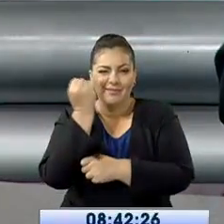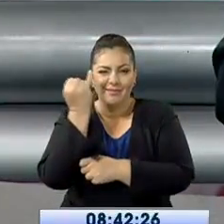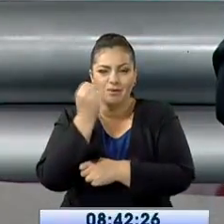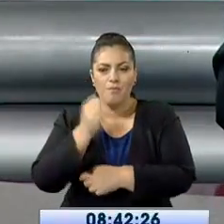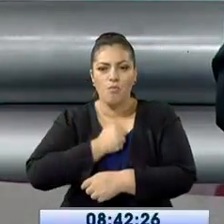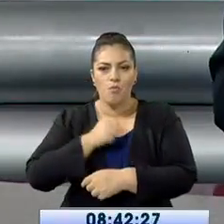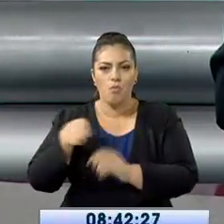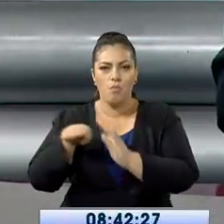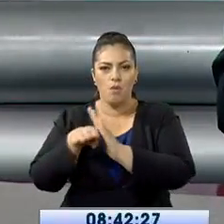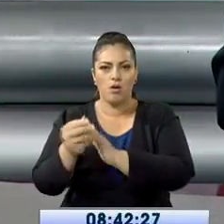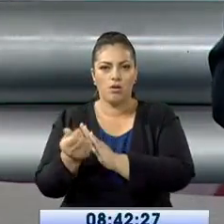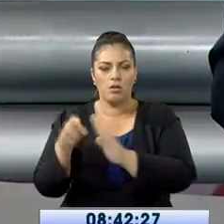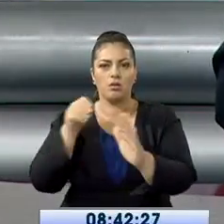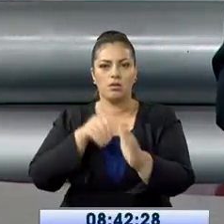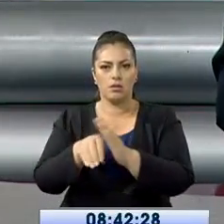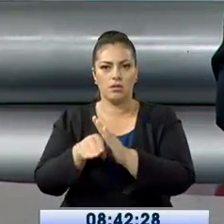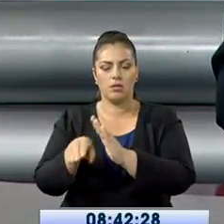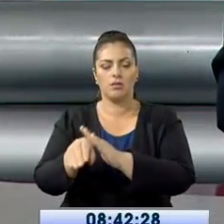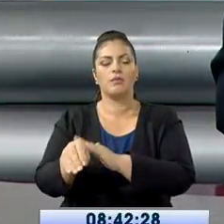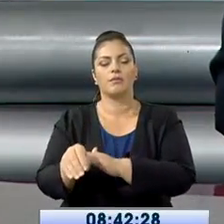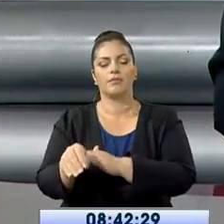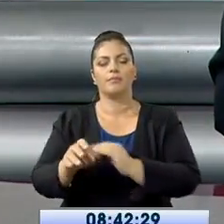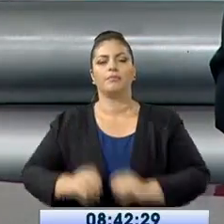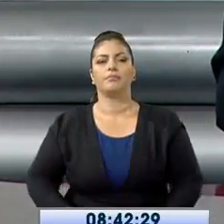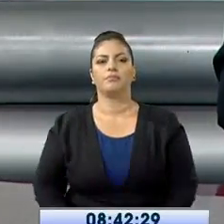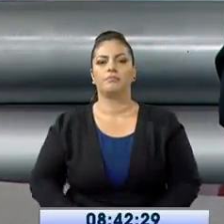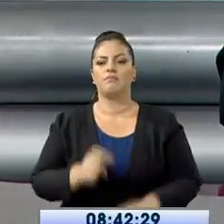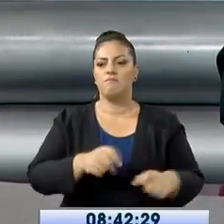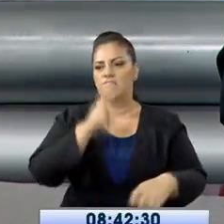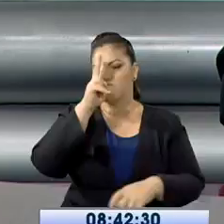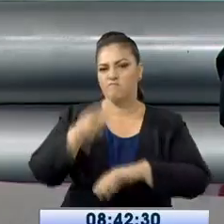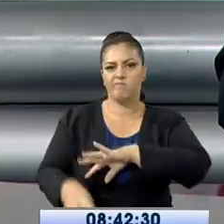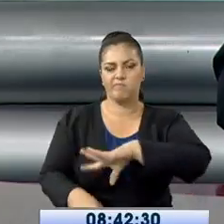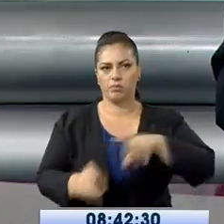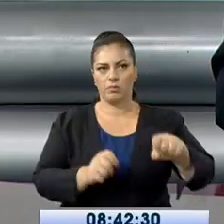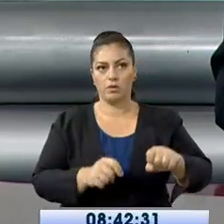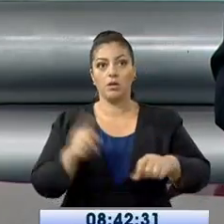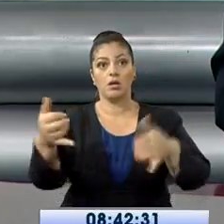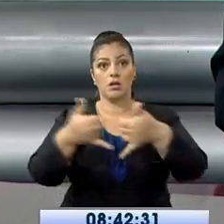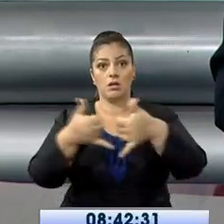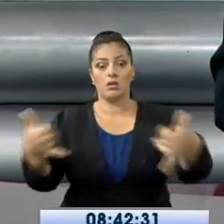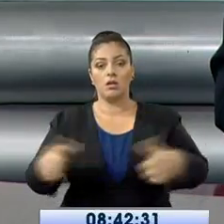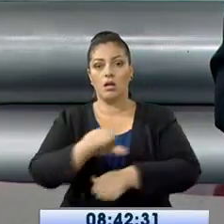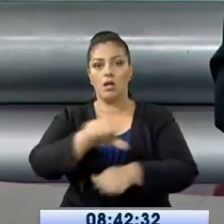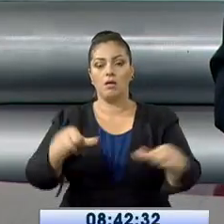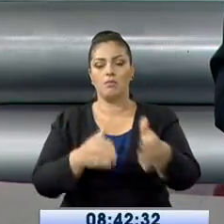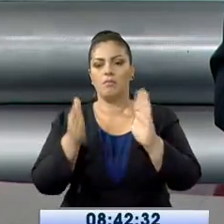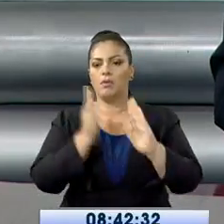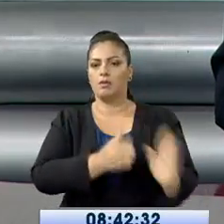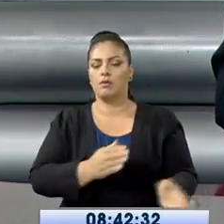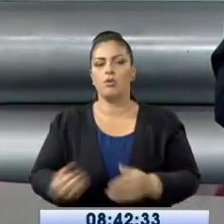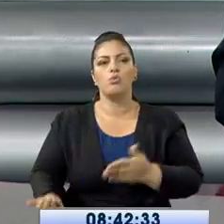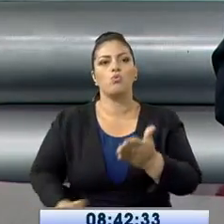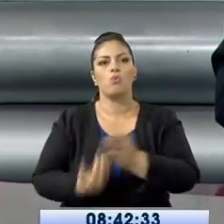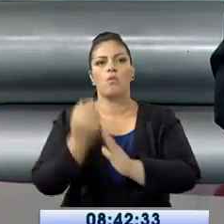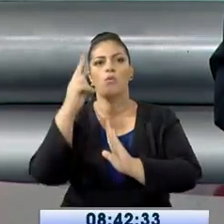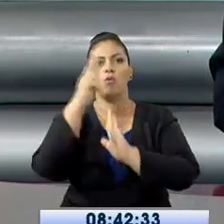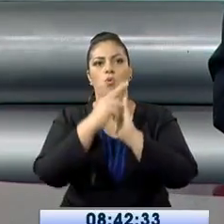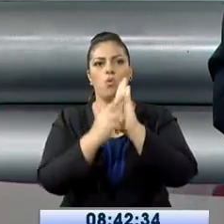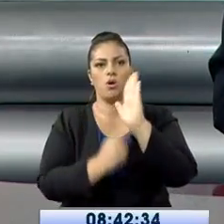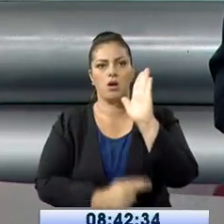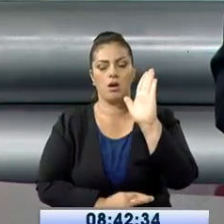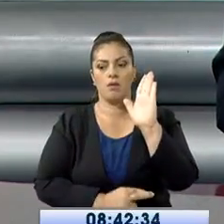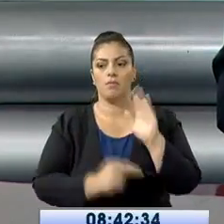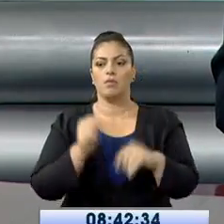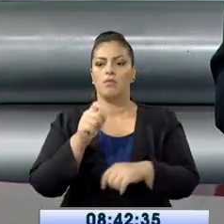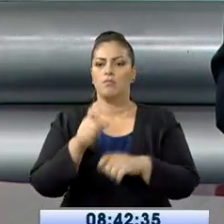para el personal que labora en el lugar. Además, la policía informó de la captura de varias personas que tendrían relación con